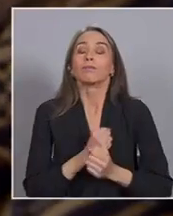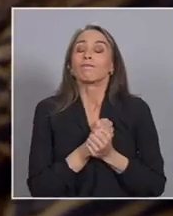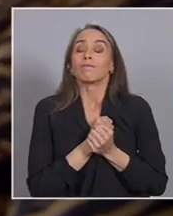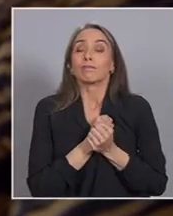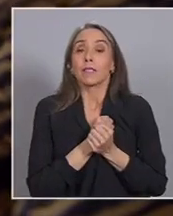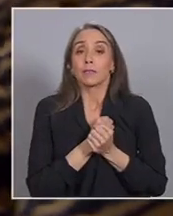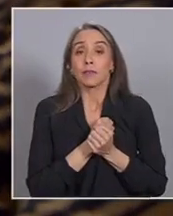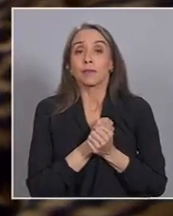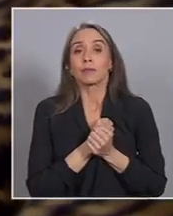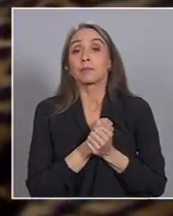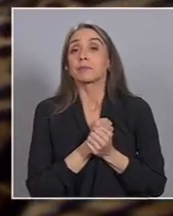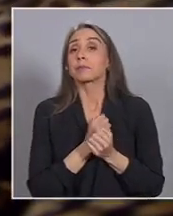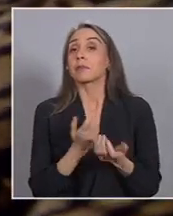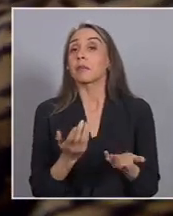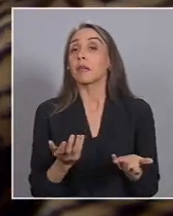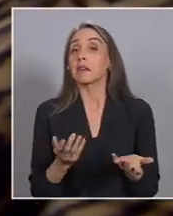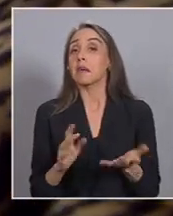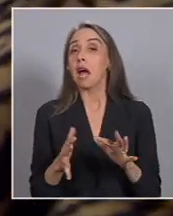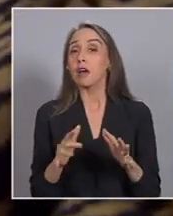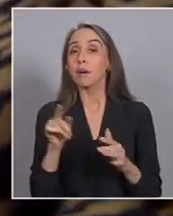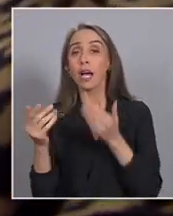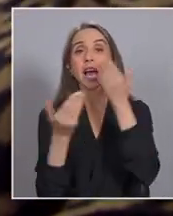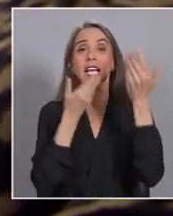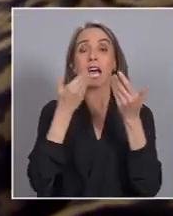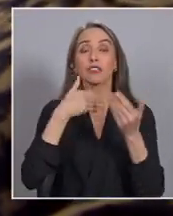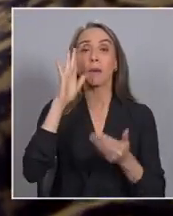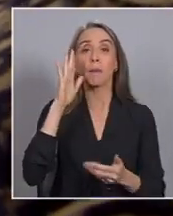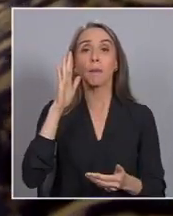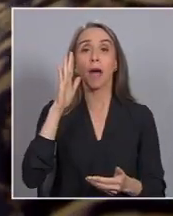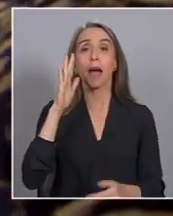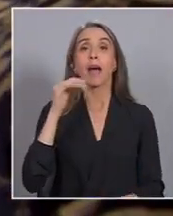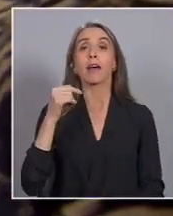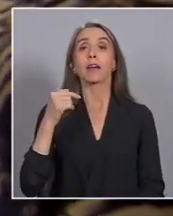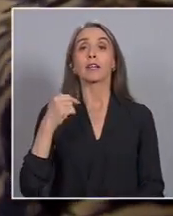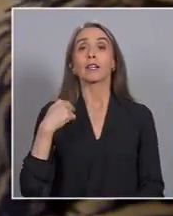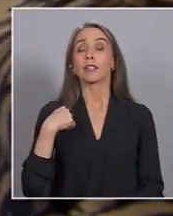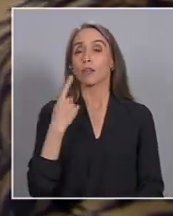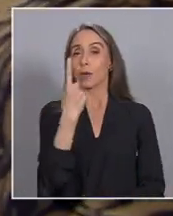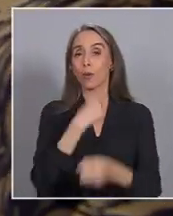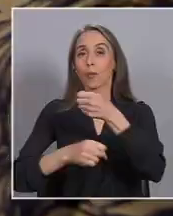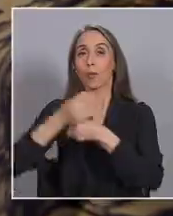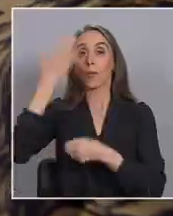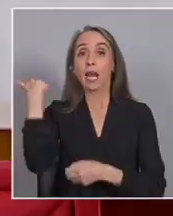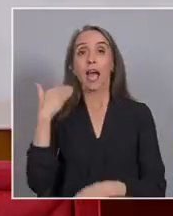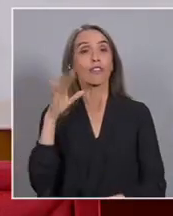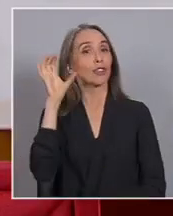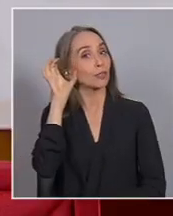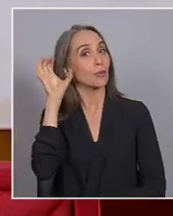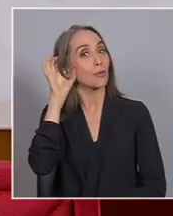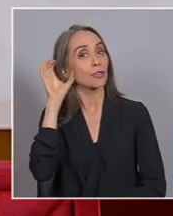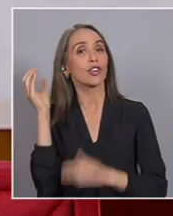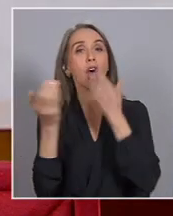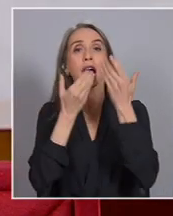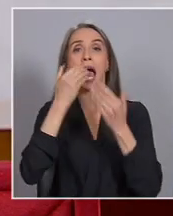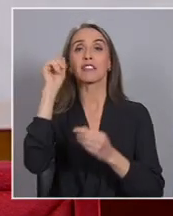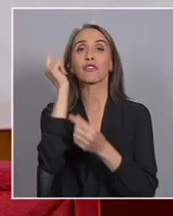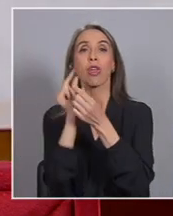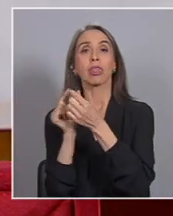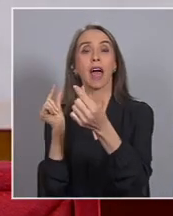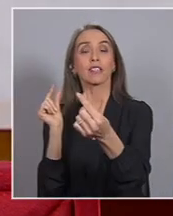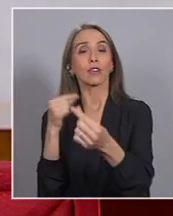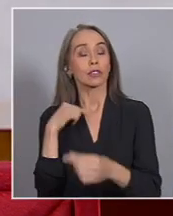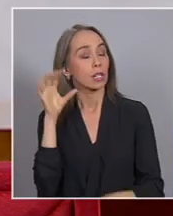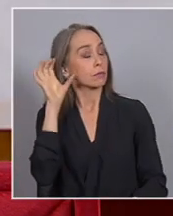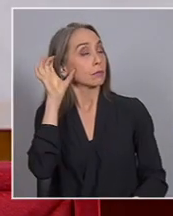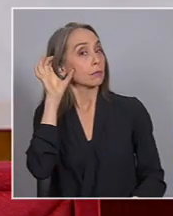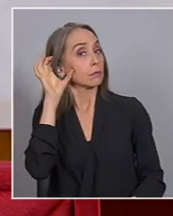siendo quizás la canción que más haya escuchado en este último año. Cada vez que suena me